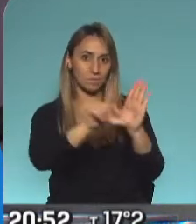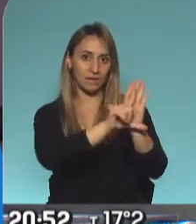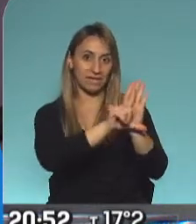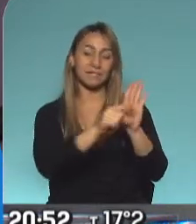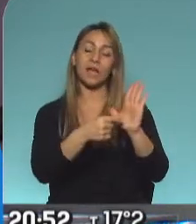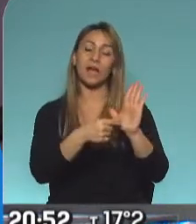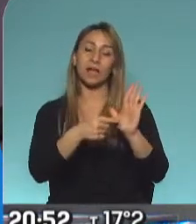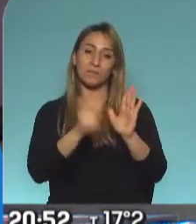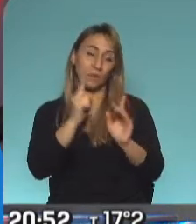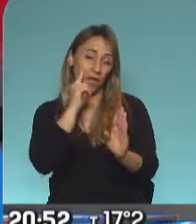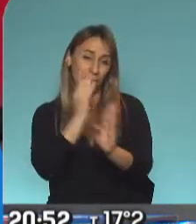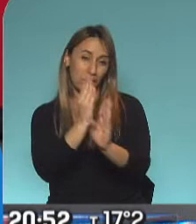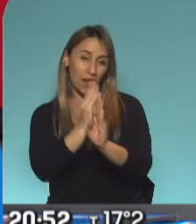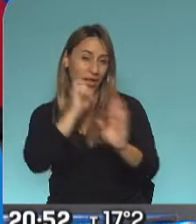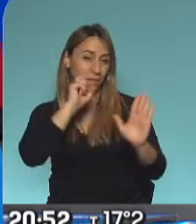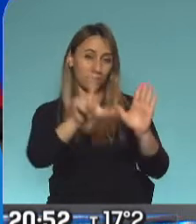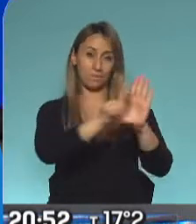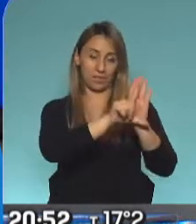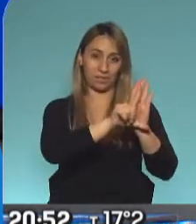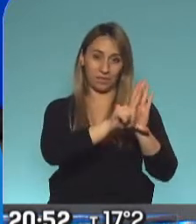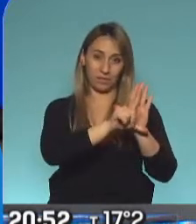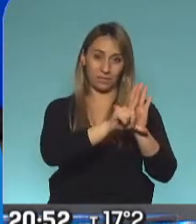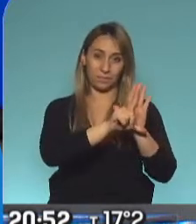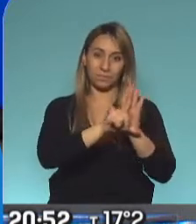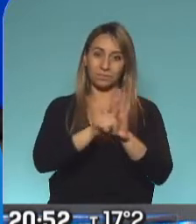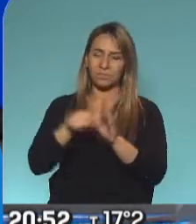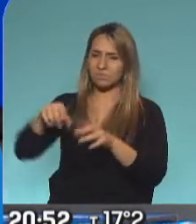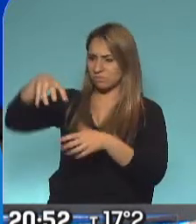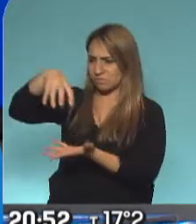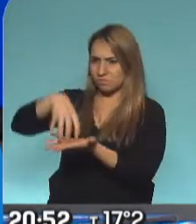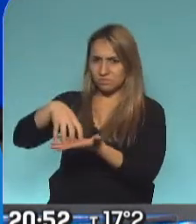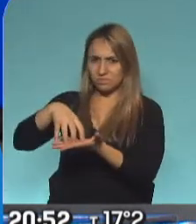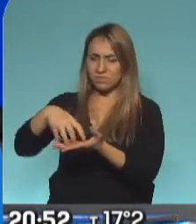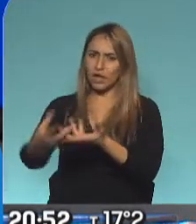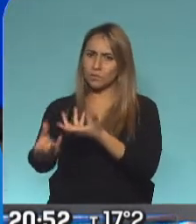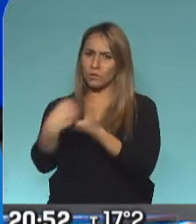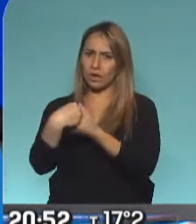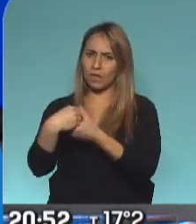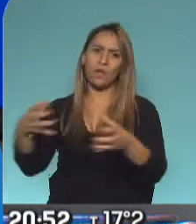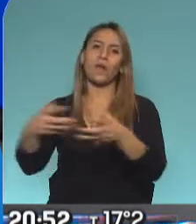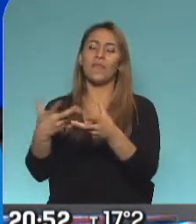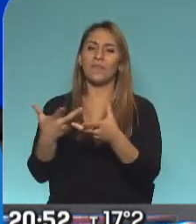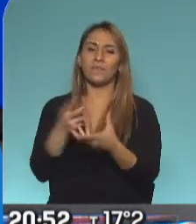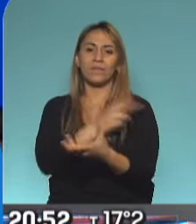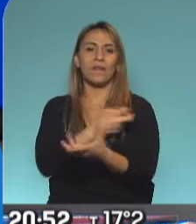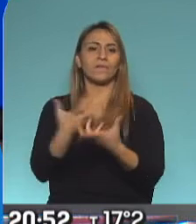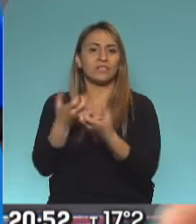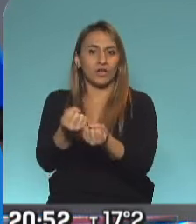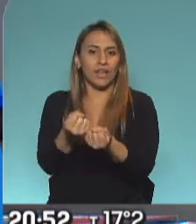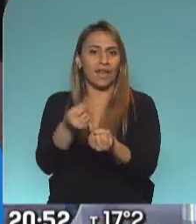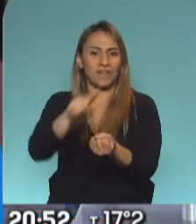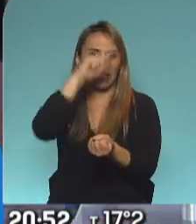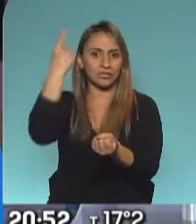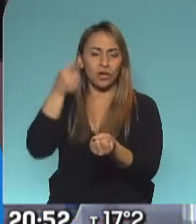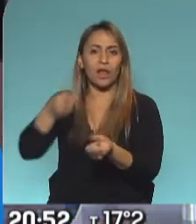de espionaje ilícito por llamarlo de alguna manera y que involucra en este caso a la defensoría de la nación porque piensa querellante